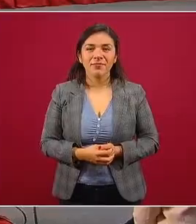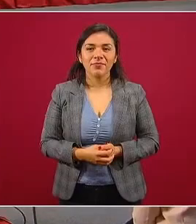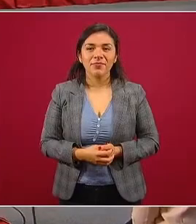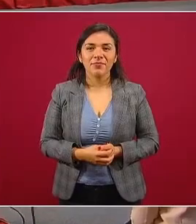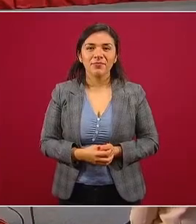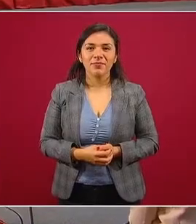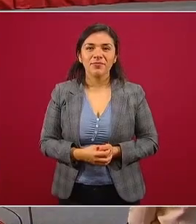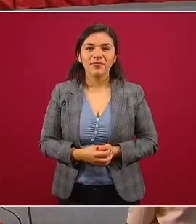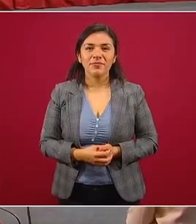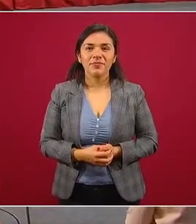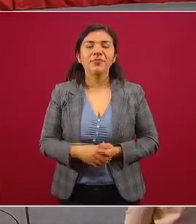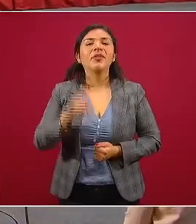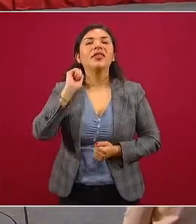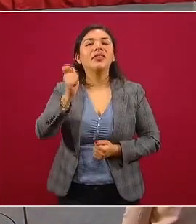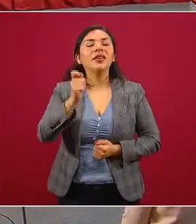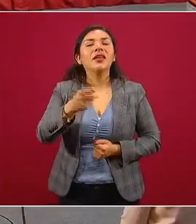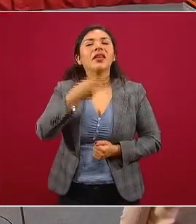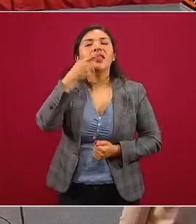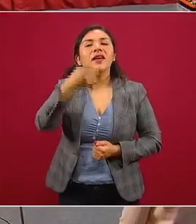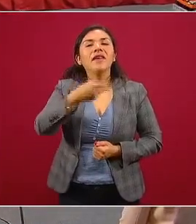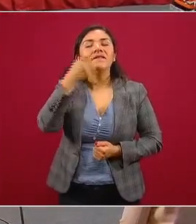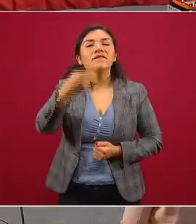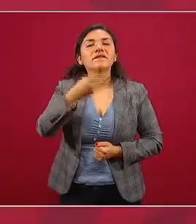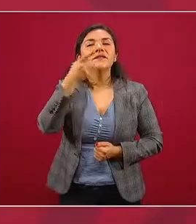Le recuerdo lo que decía